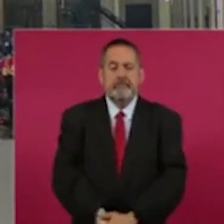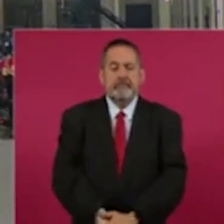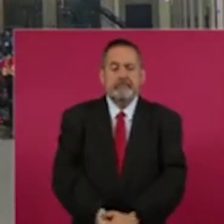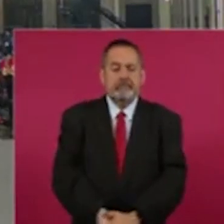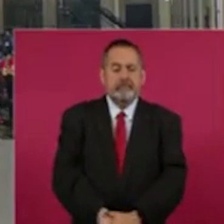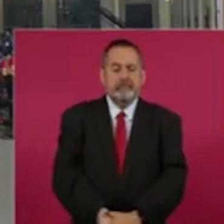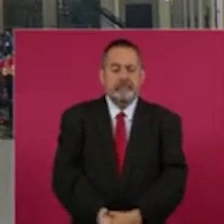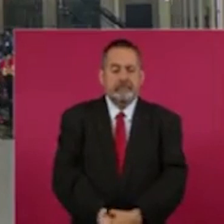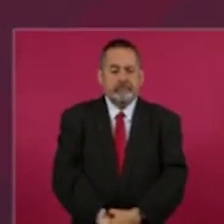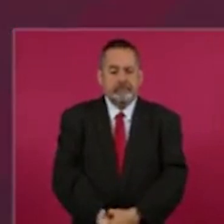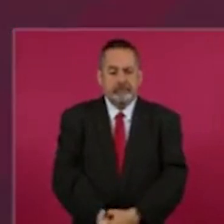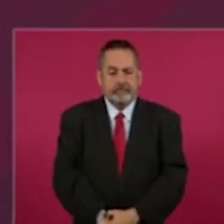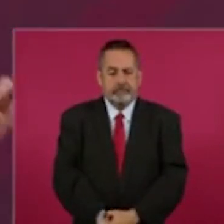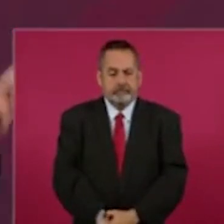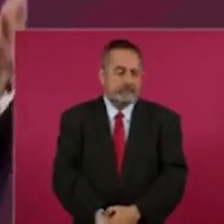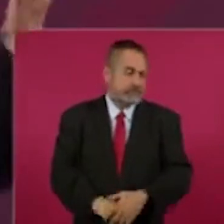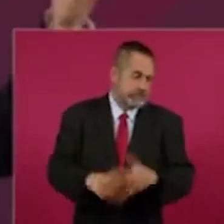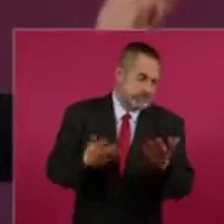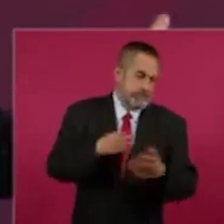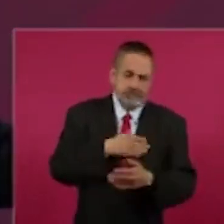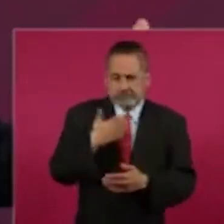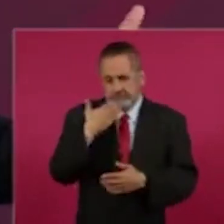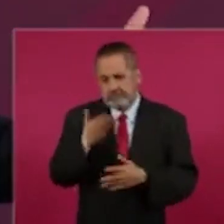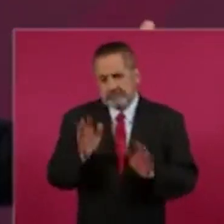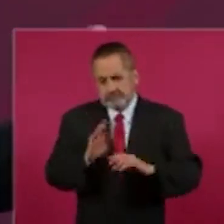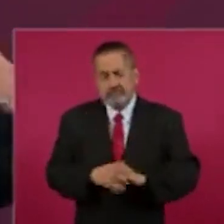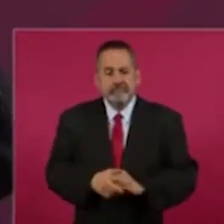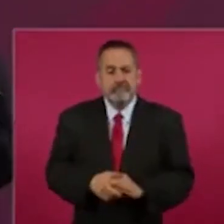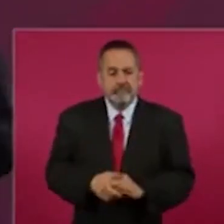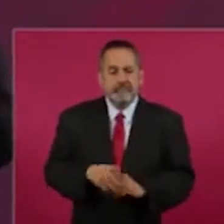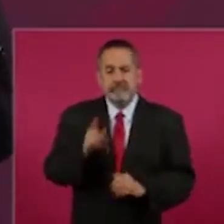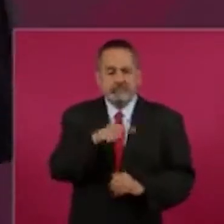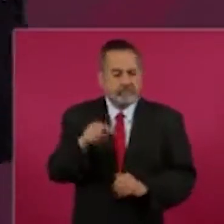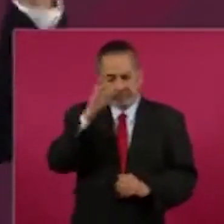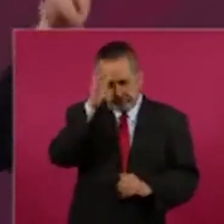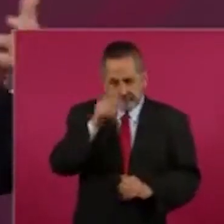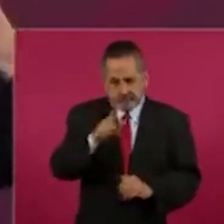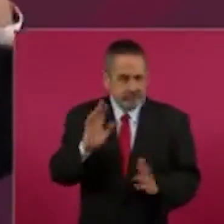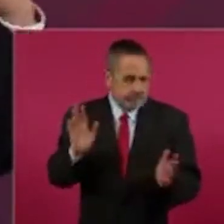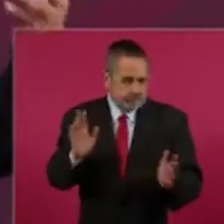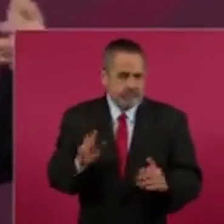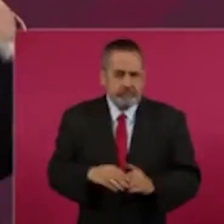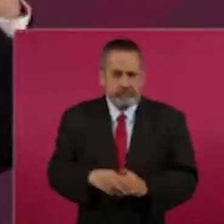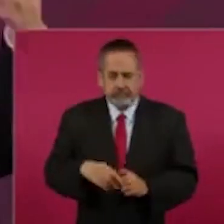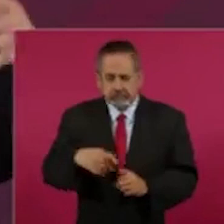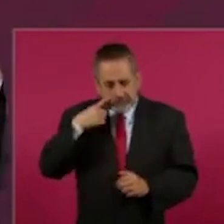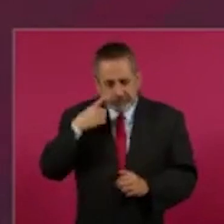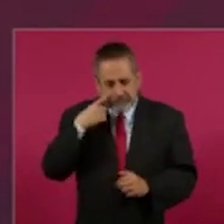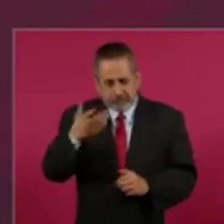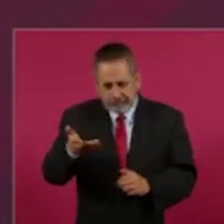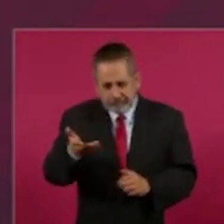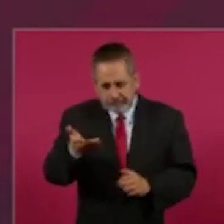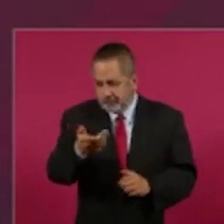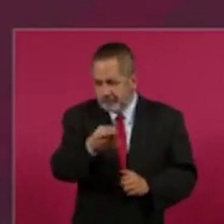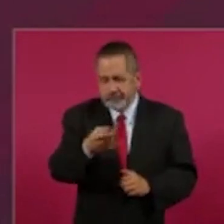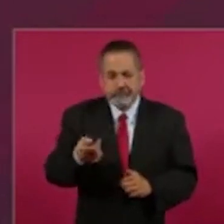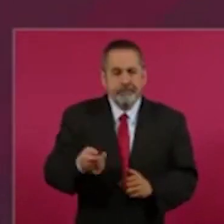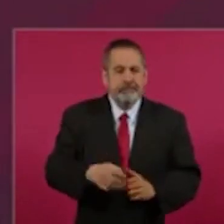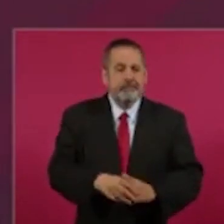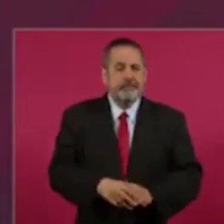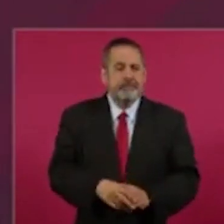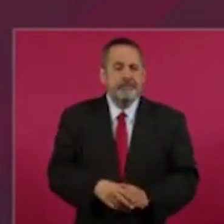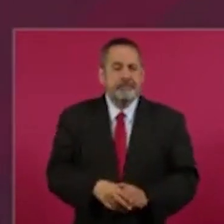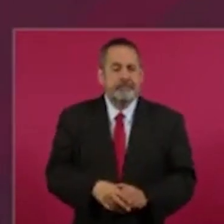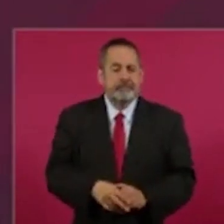Sí, pues qué bien que ya hay un acuerdo. ¿Ya vieron cuánta